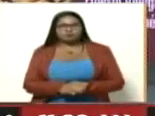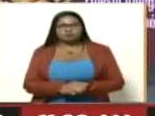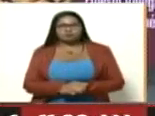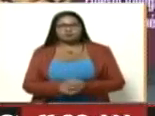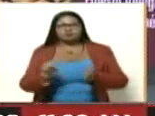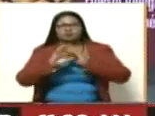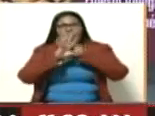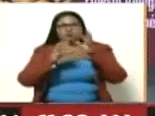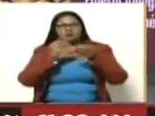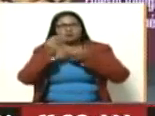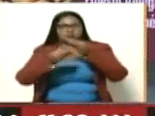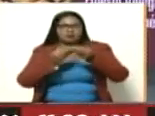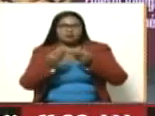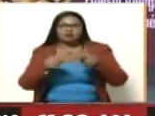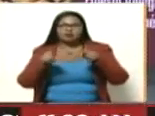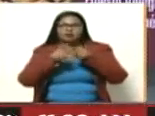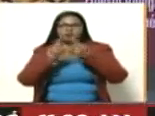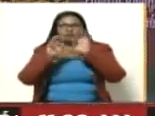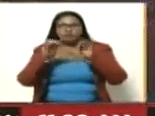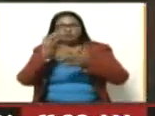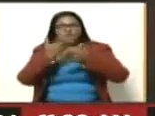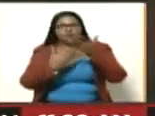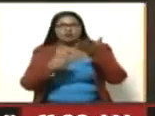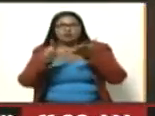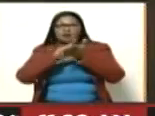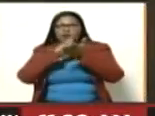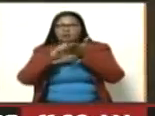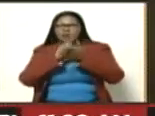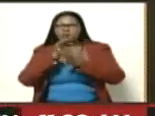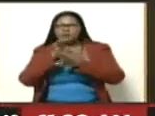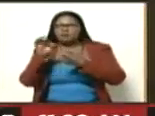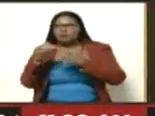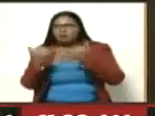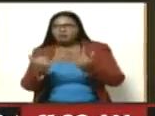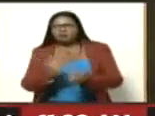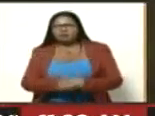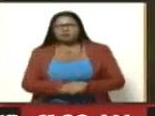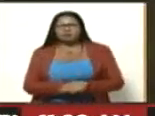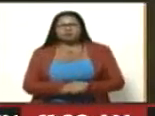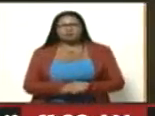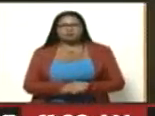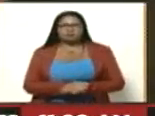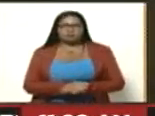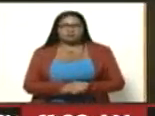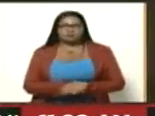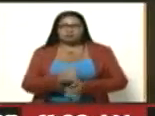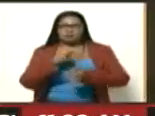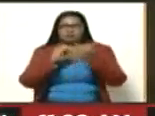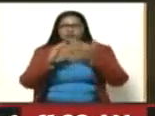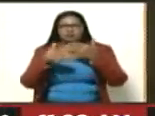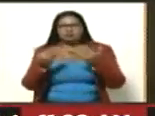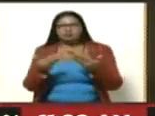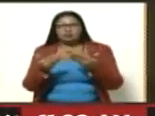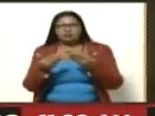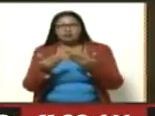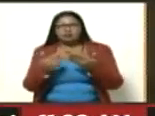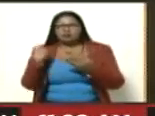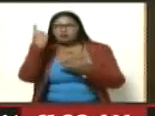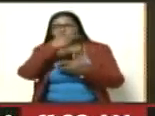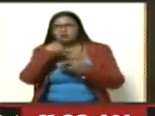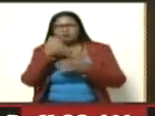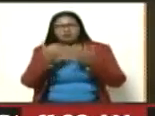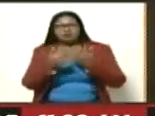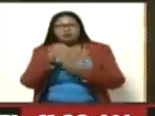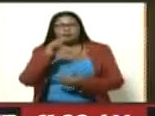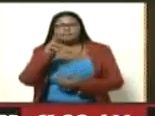César Rengifo en su libro Lo que dejó la tempestad, que termina con aquella fabulosa imagen de Brusca,